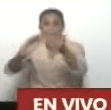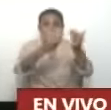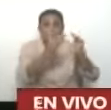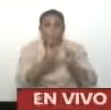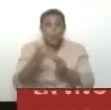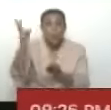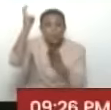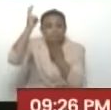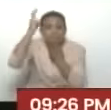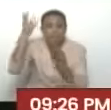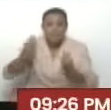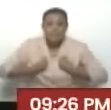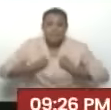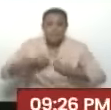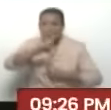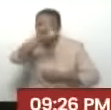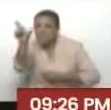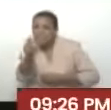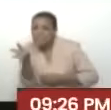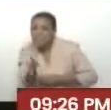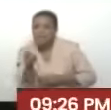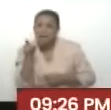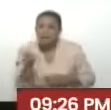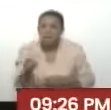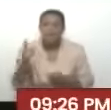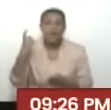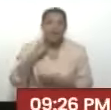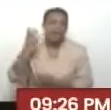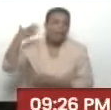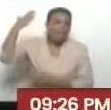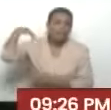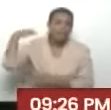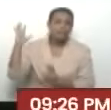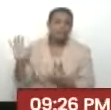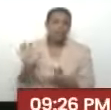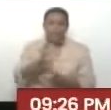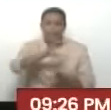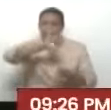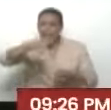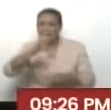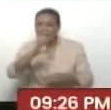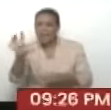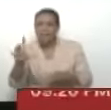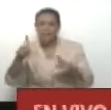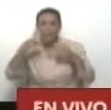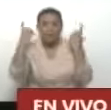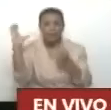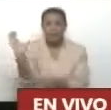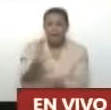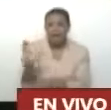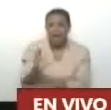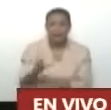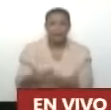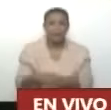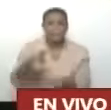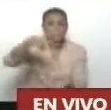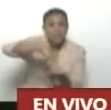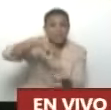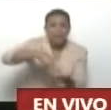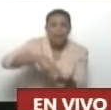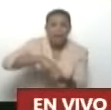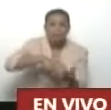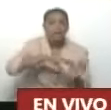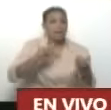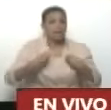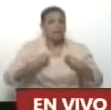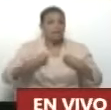Venezuela, los pueblos indígenas en sus territorios ancestrales y todos los que están en el eje central, Caracas, La Guaira, Miranda, población indígena captada que